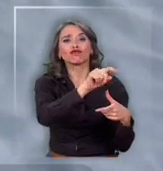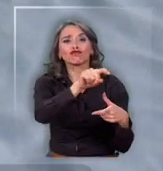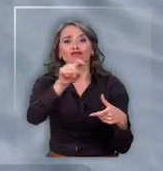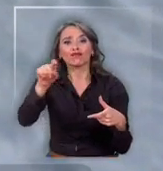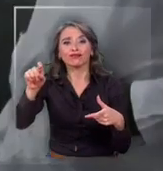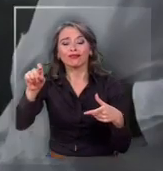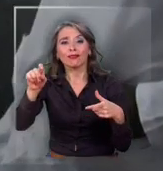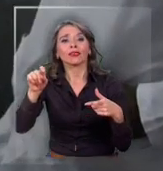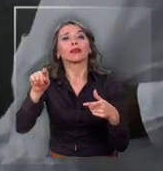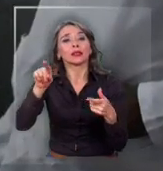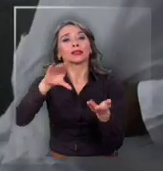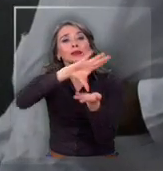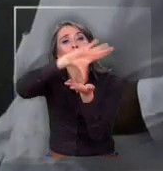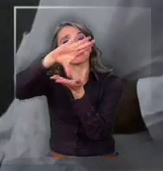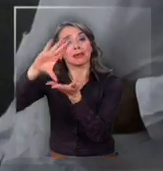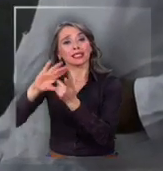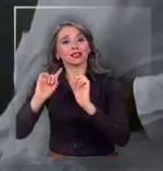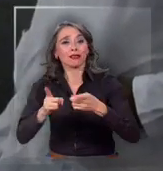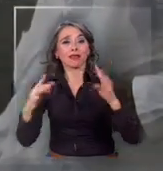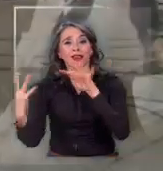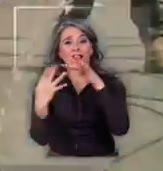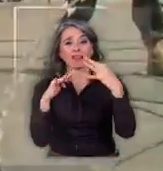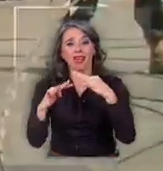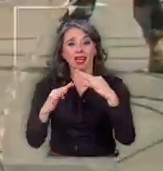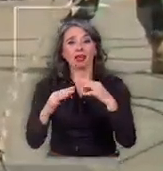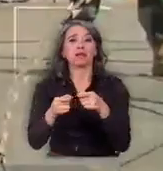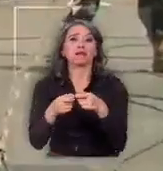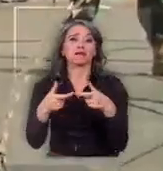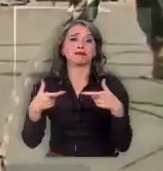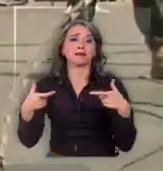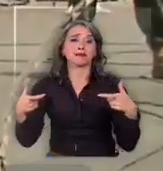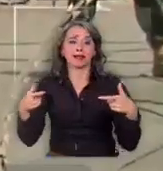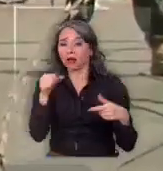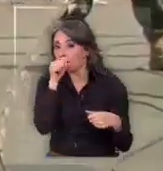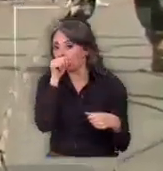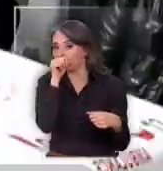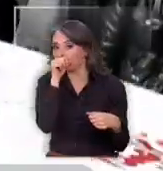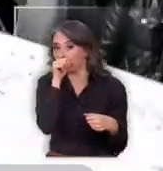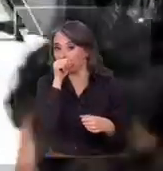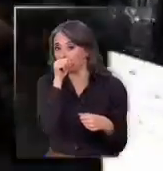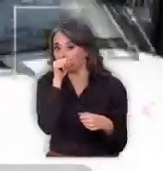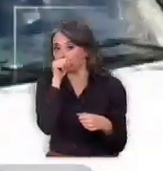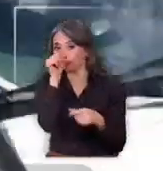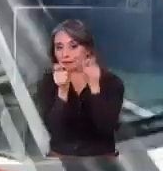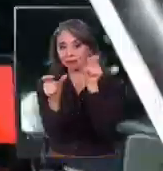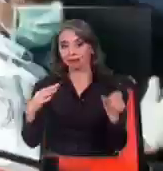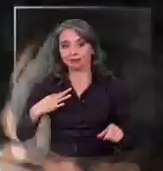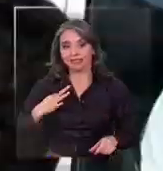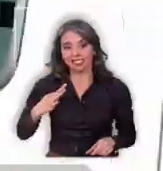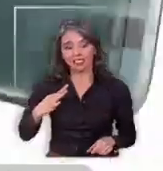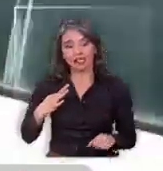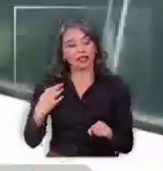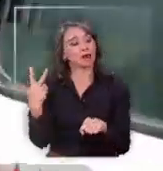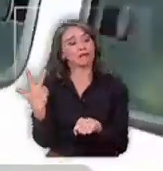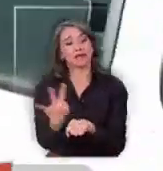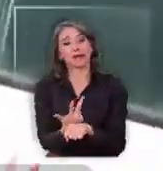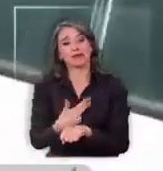en zonas donde los conflictos armados siguen escalando, siendo los civiles los grandes